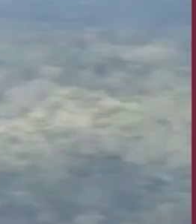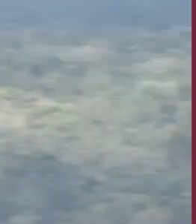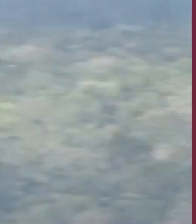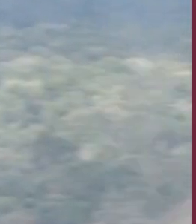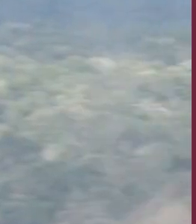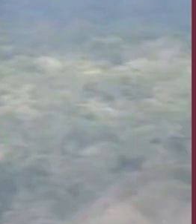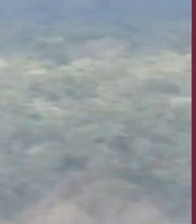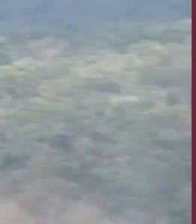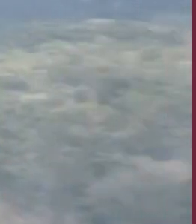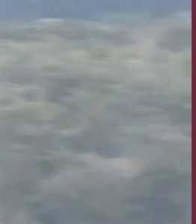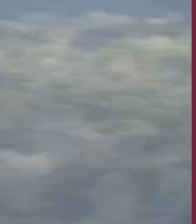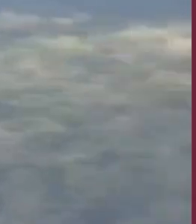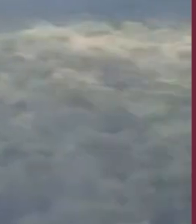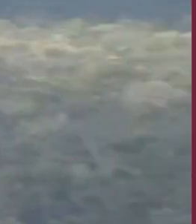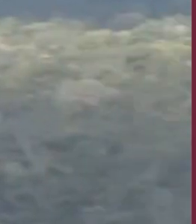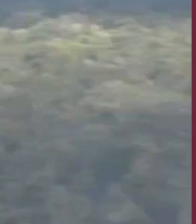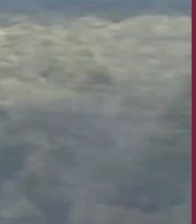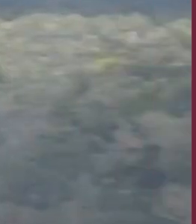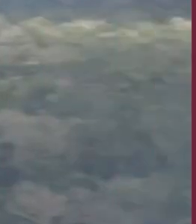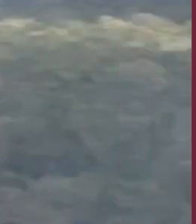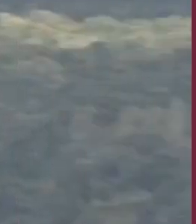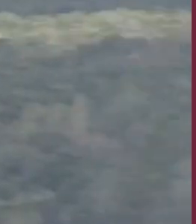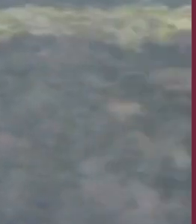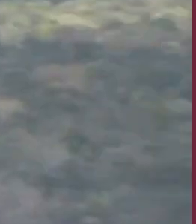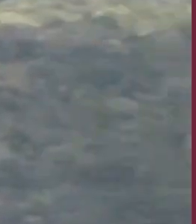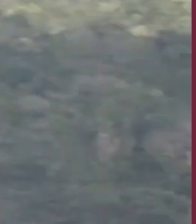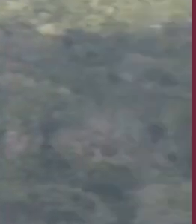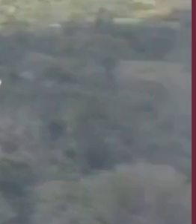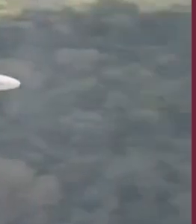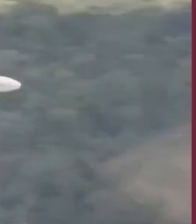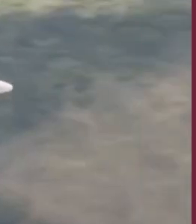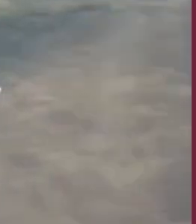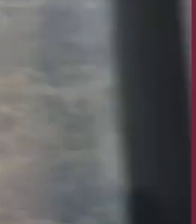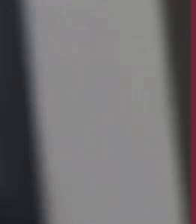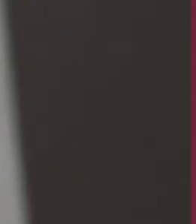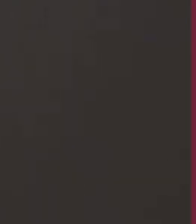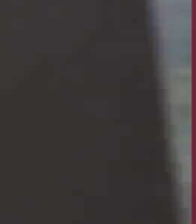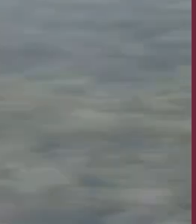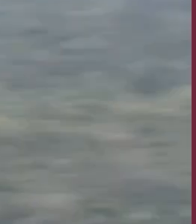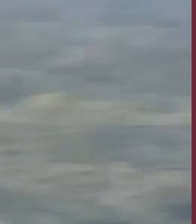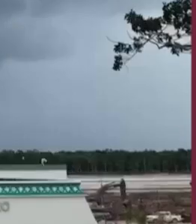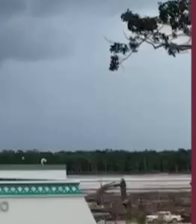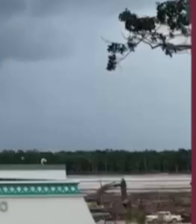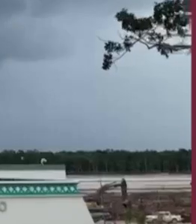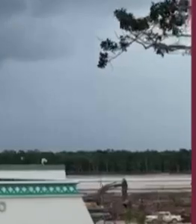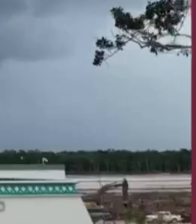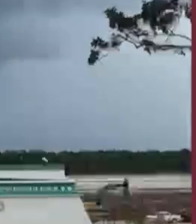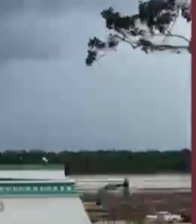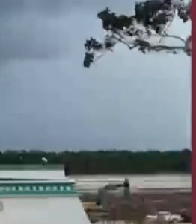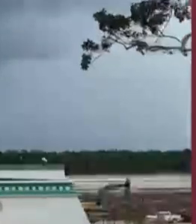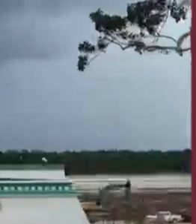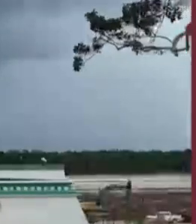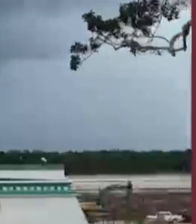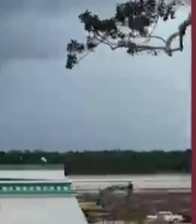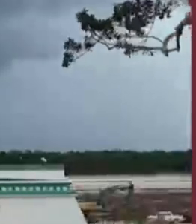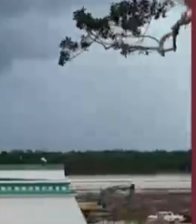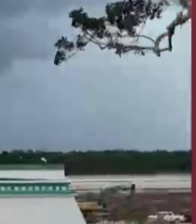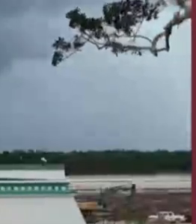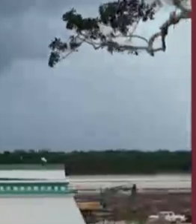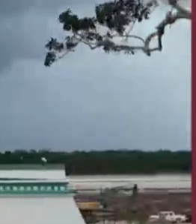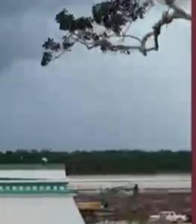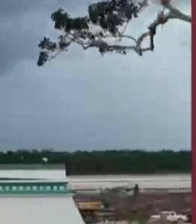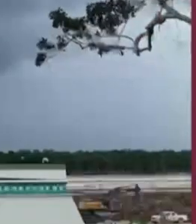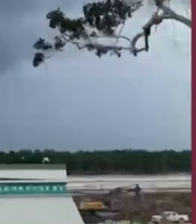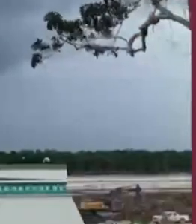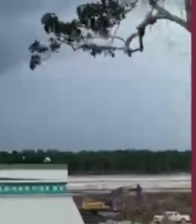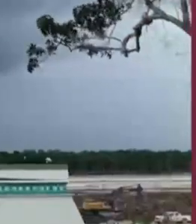verificación técnico-administrativa de las condiciones de seguridad operacional en la infraestructura aeroportuaria, prestación de los servicios aeroportuarios